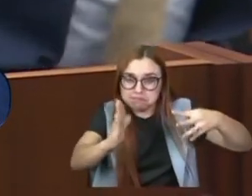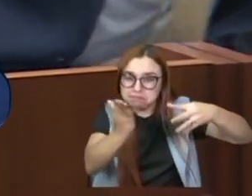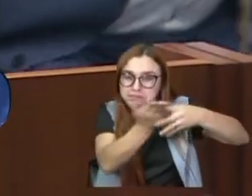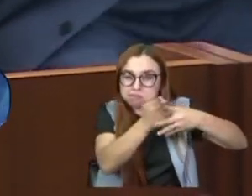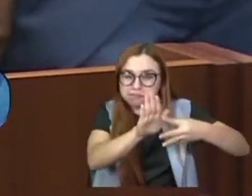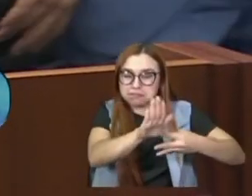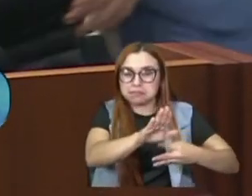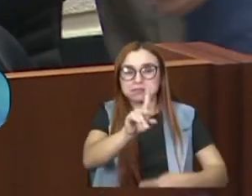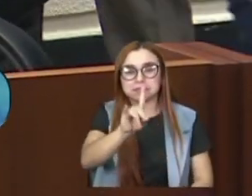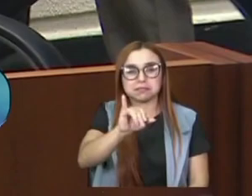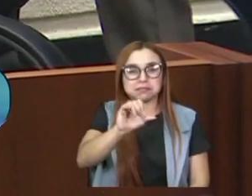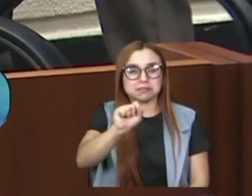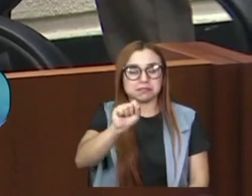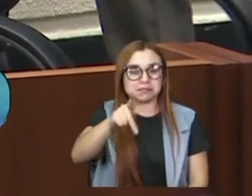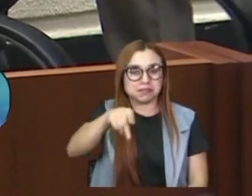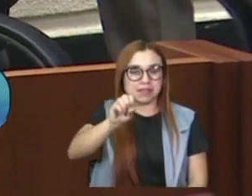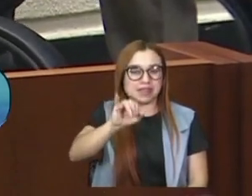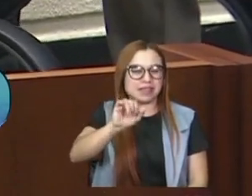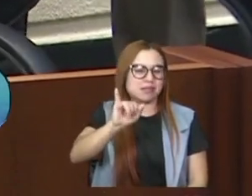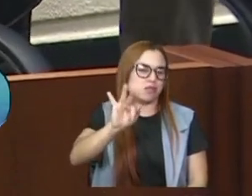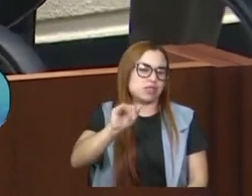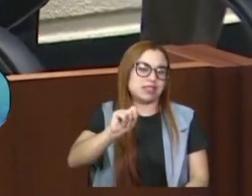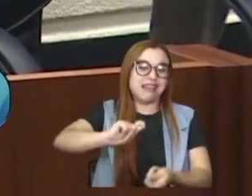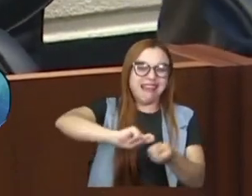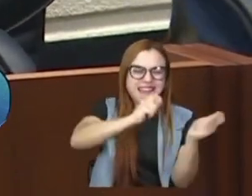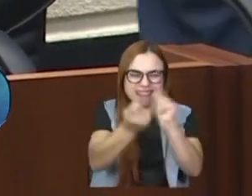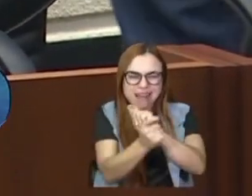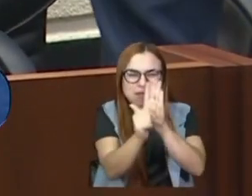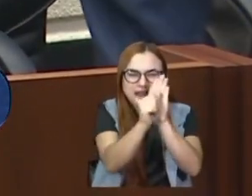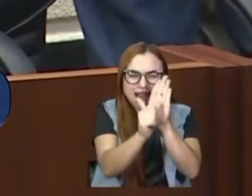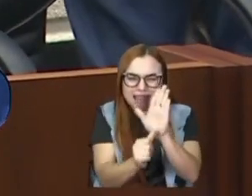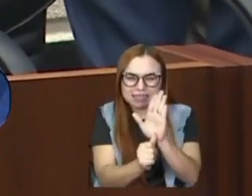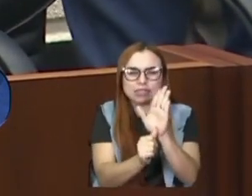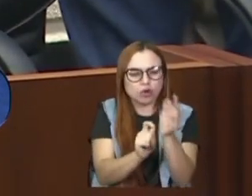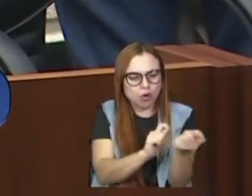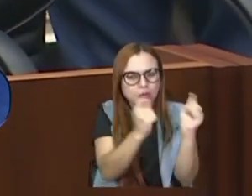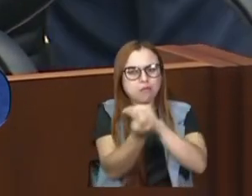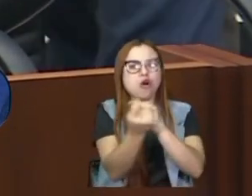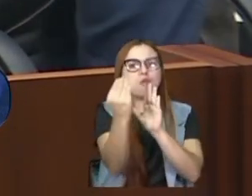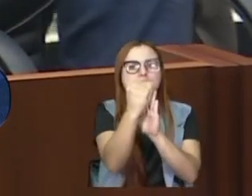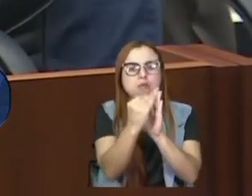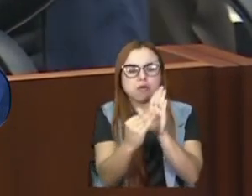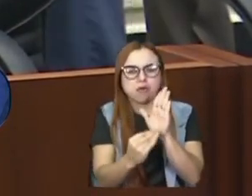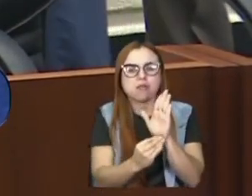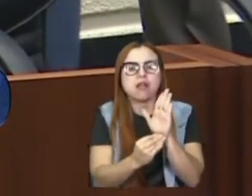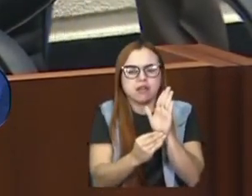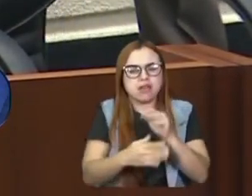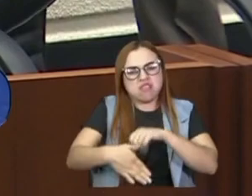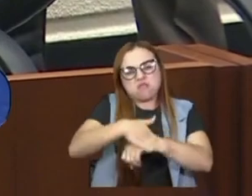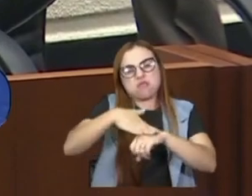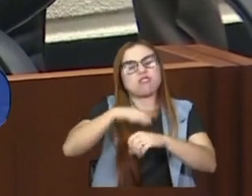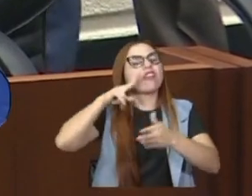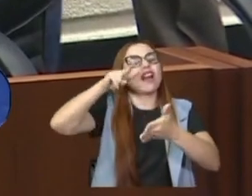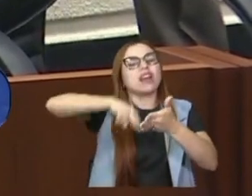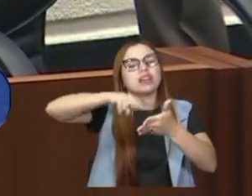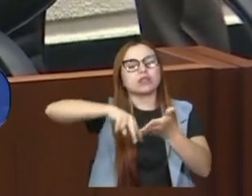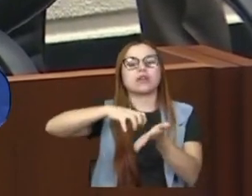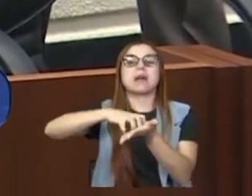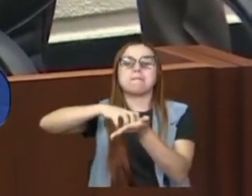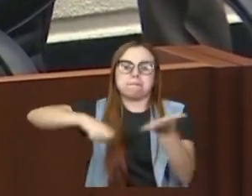modifica artículos de la ley 37 del 2009, que descentraliza la administración pública y dicta otras